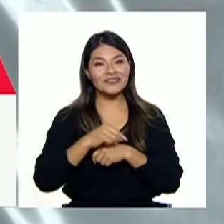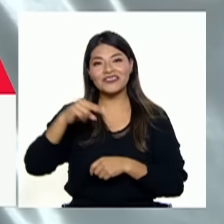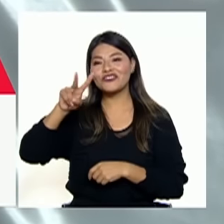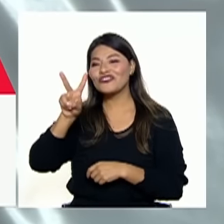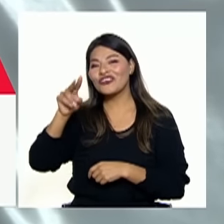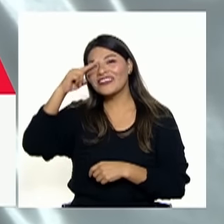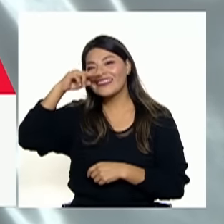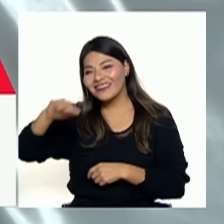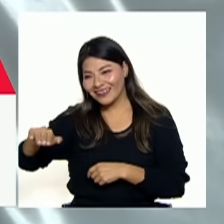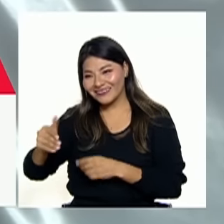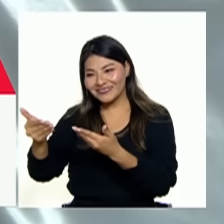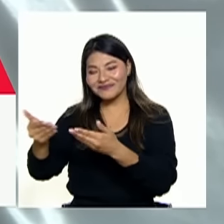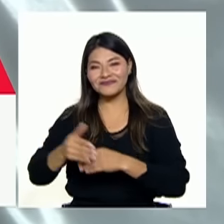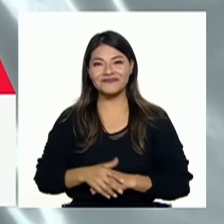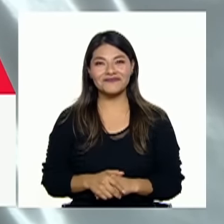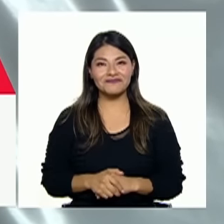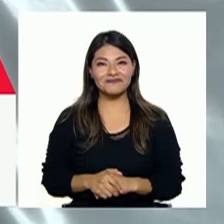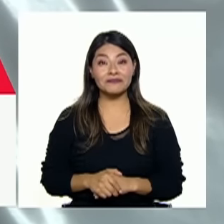2 nietas,